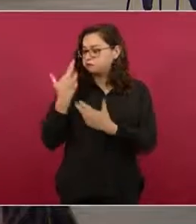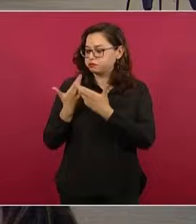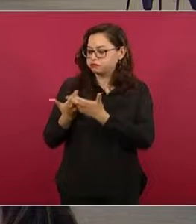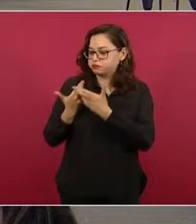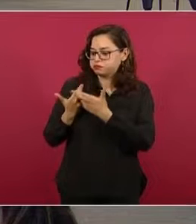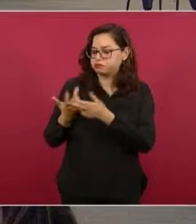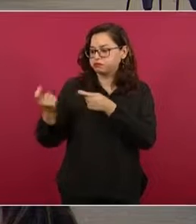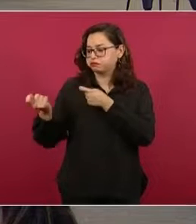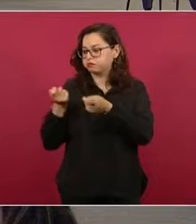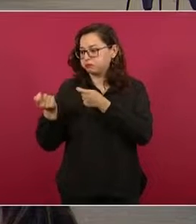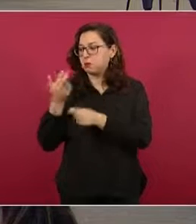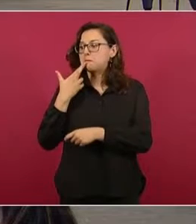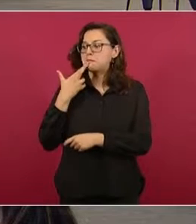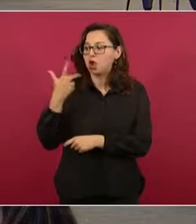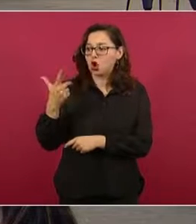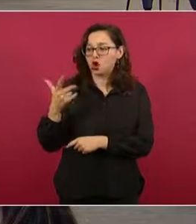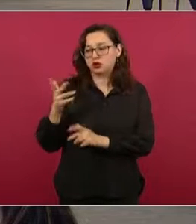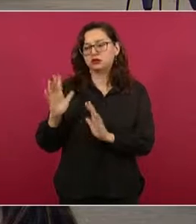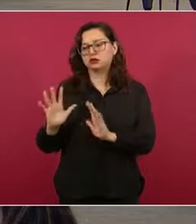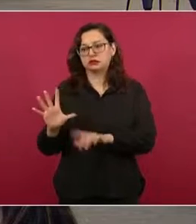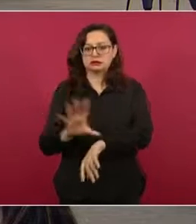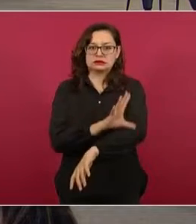compensan.